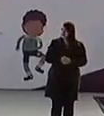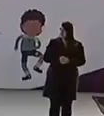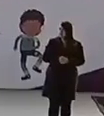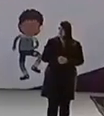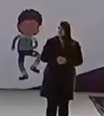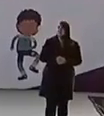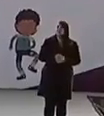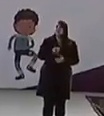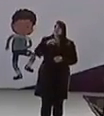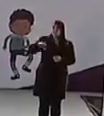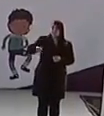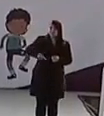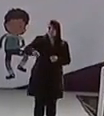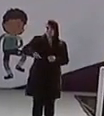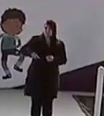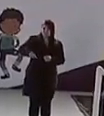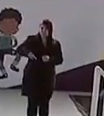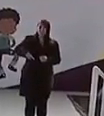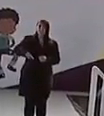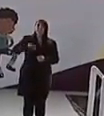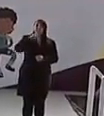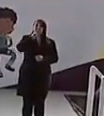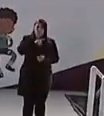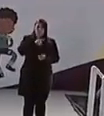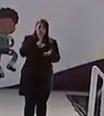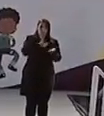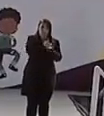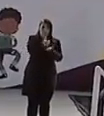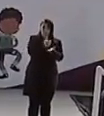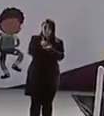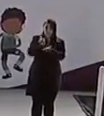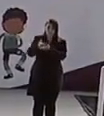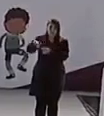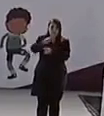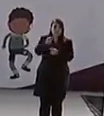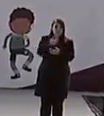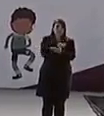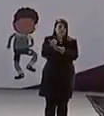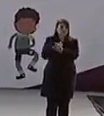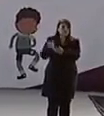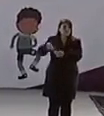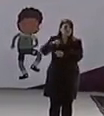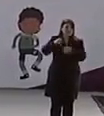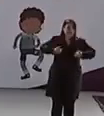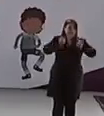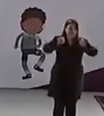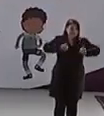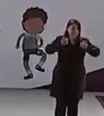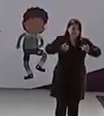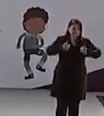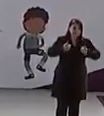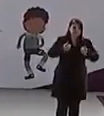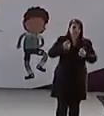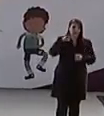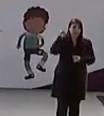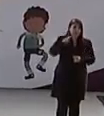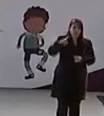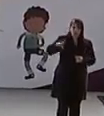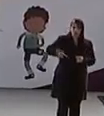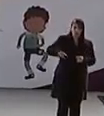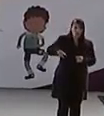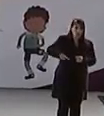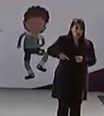gobierno va a pagar los sueldos de los jóvenes no el gobierno para ser